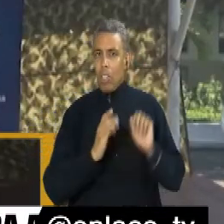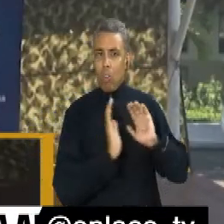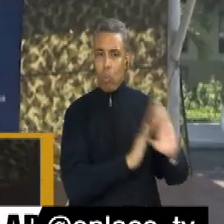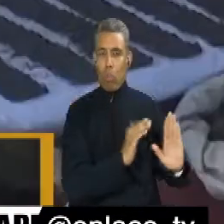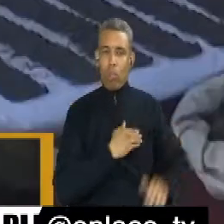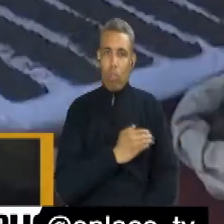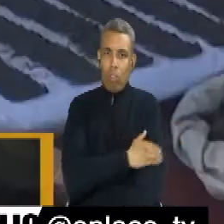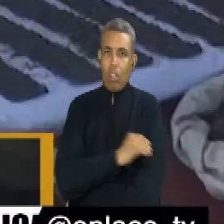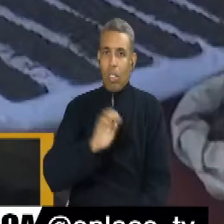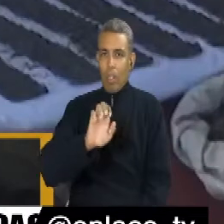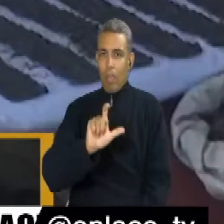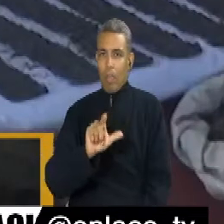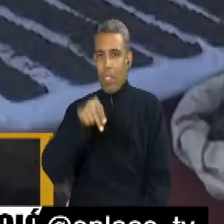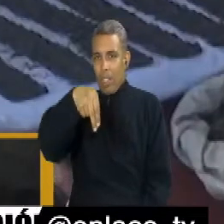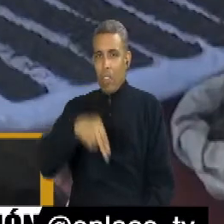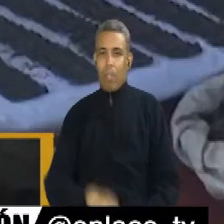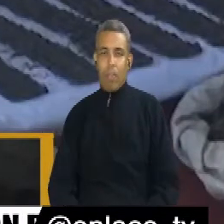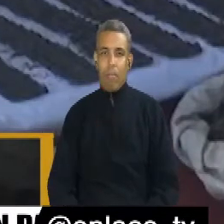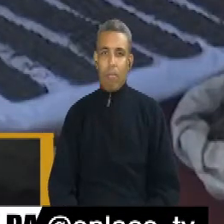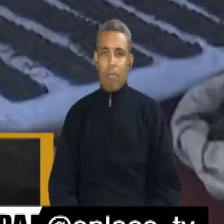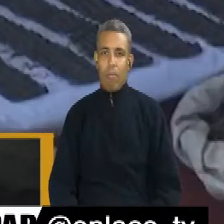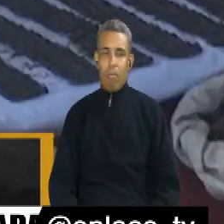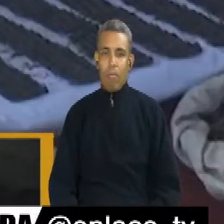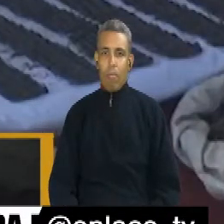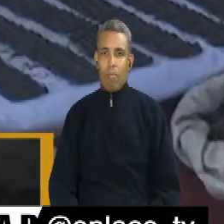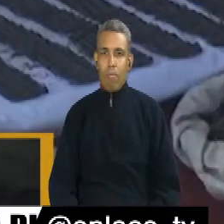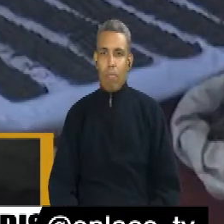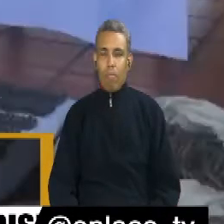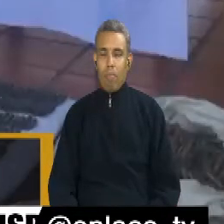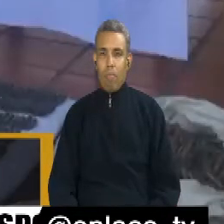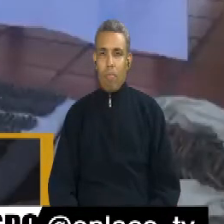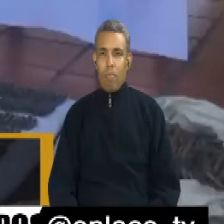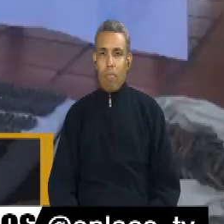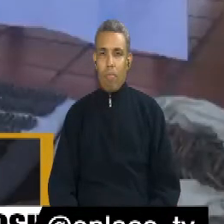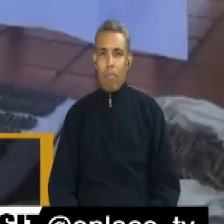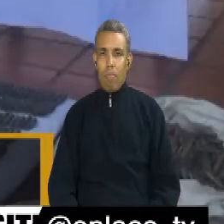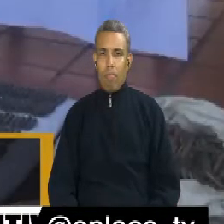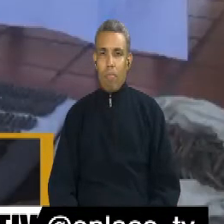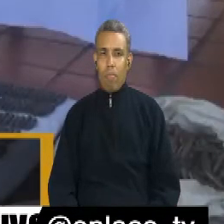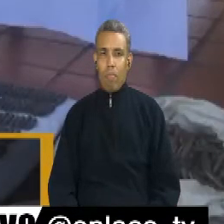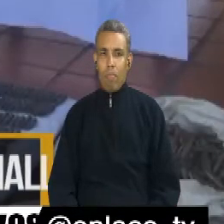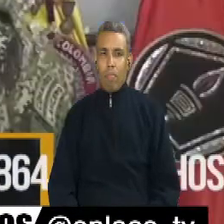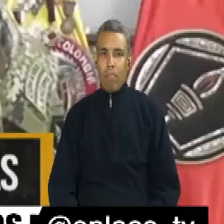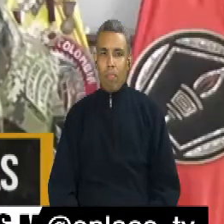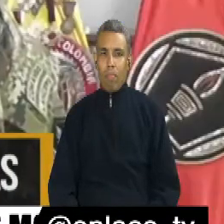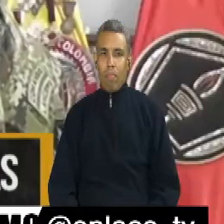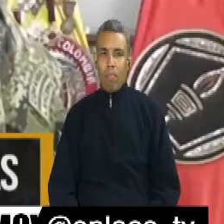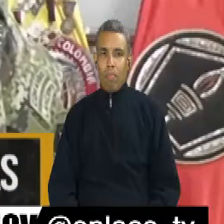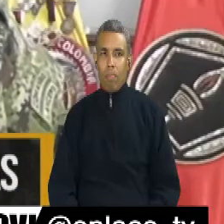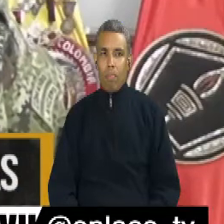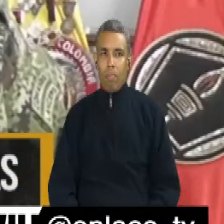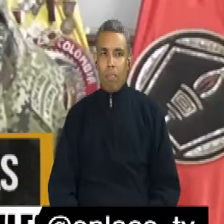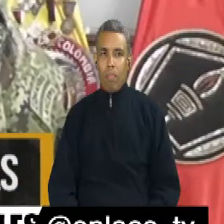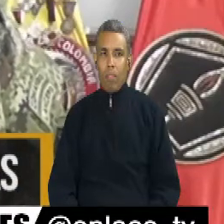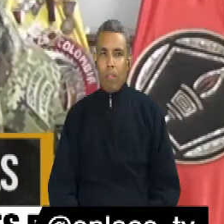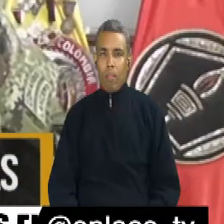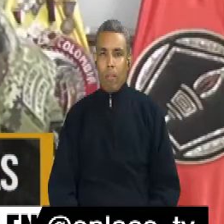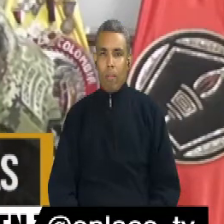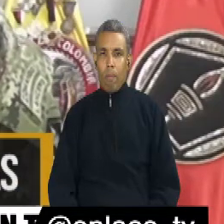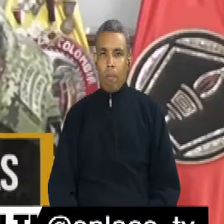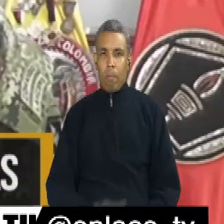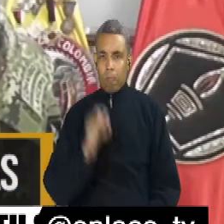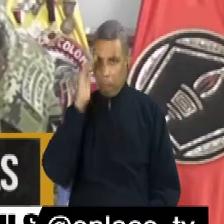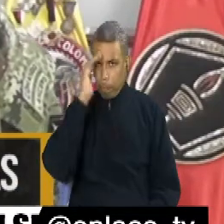Frente de Guerra Darío Ramírez Castro del ELN, que delinque en esta zona del sur de Bolívar. En desarrollo de una operación